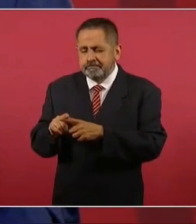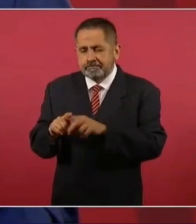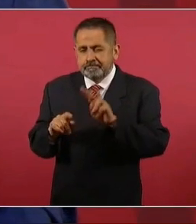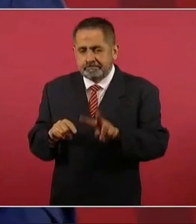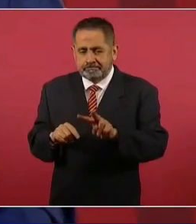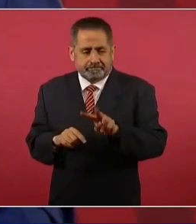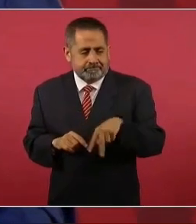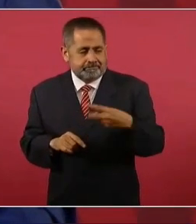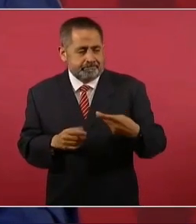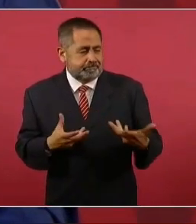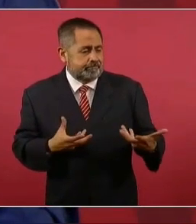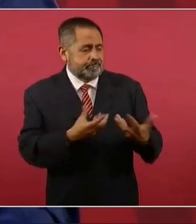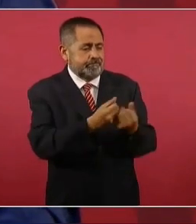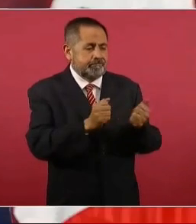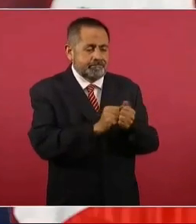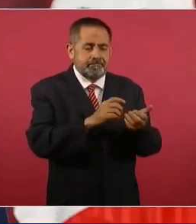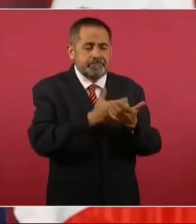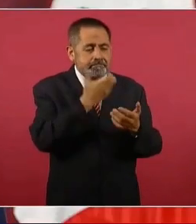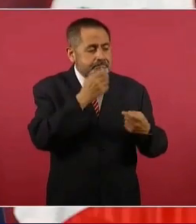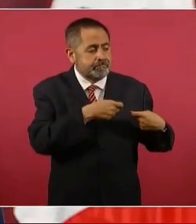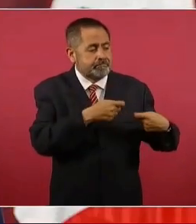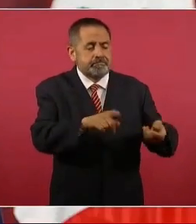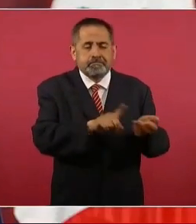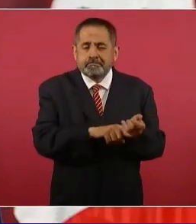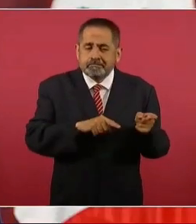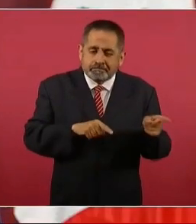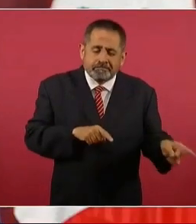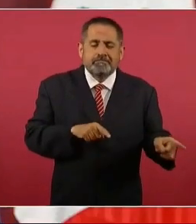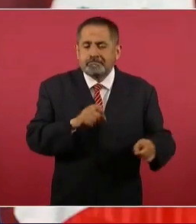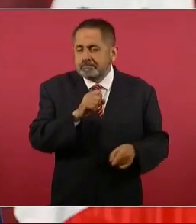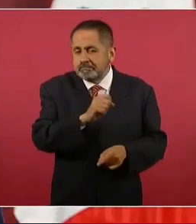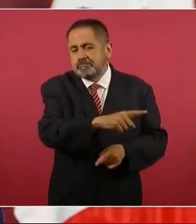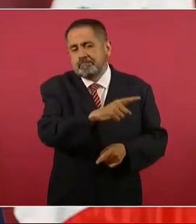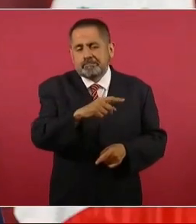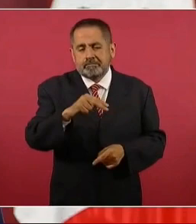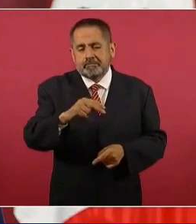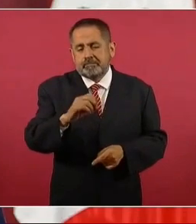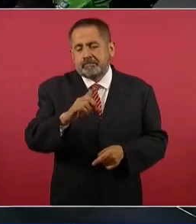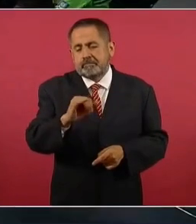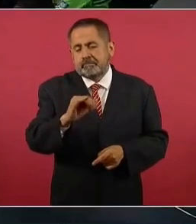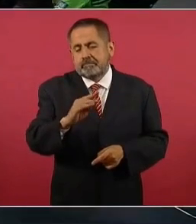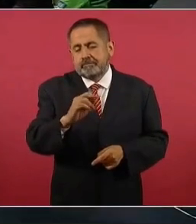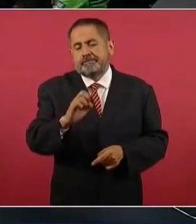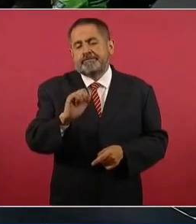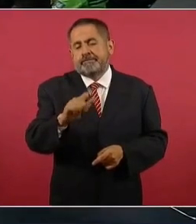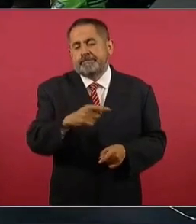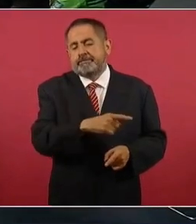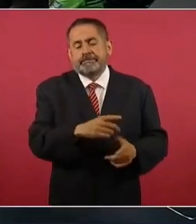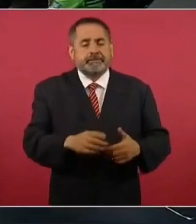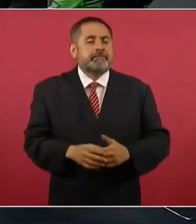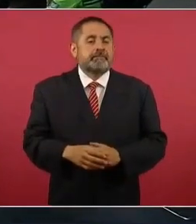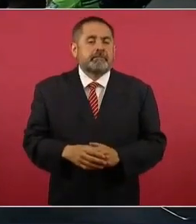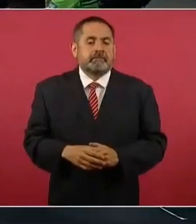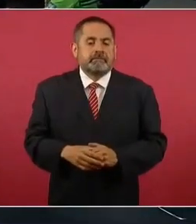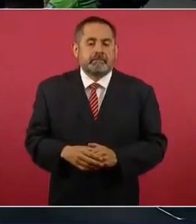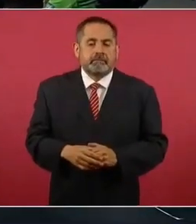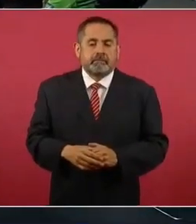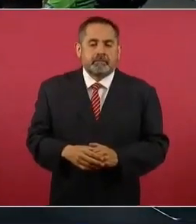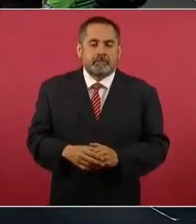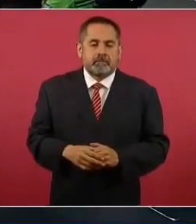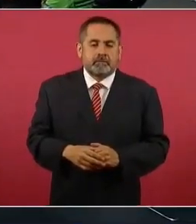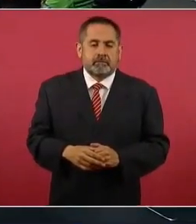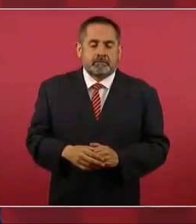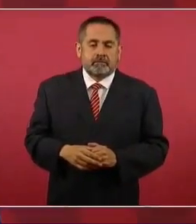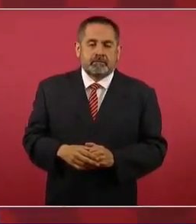conservadurismo. Y lo